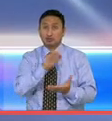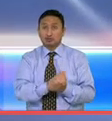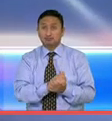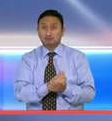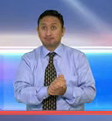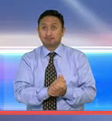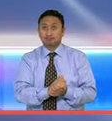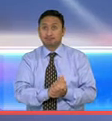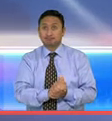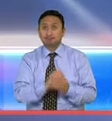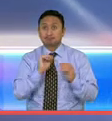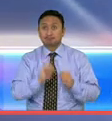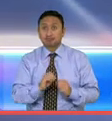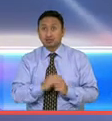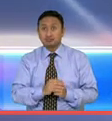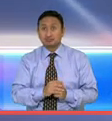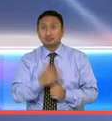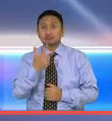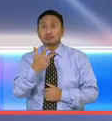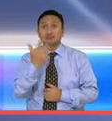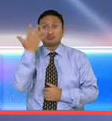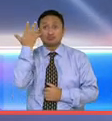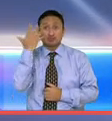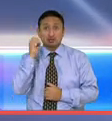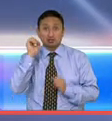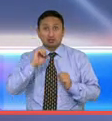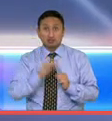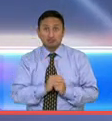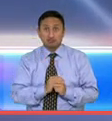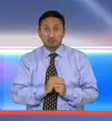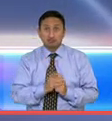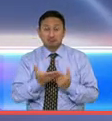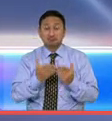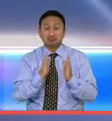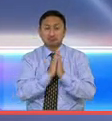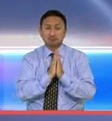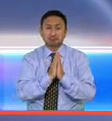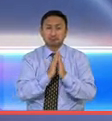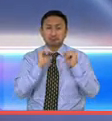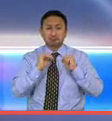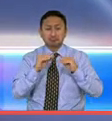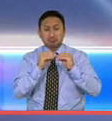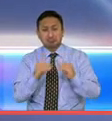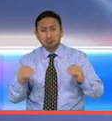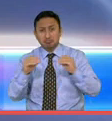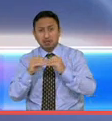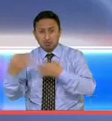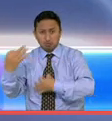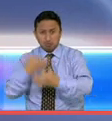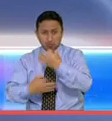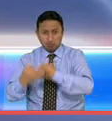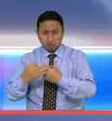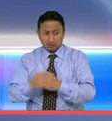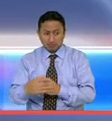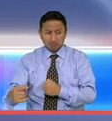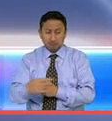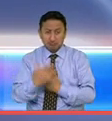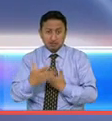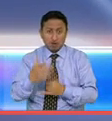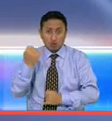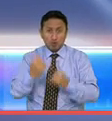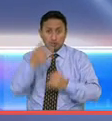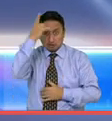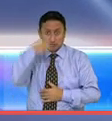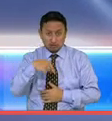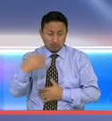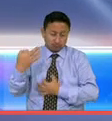la posibilidad, dentro de 3 días, recurso horizontal, es decir, ampliación y declaración en el caso de que sea la